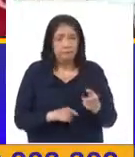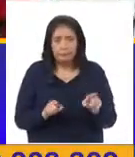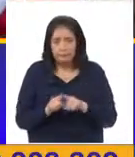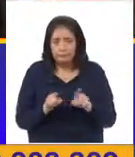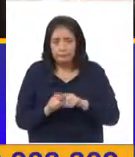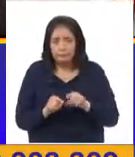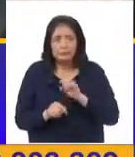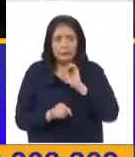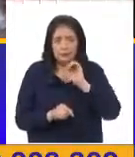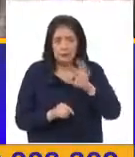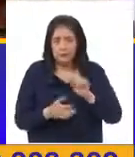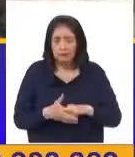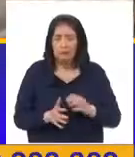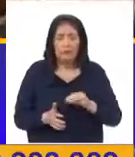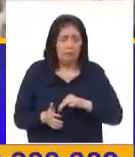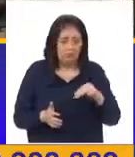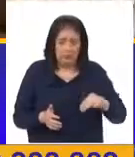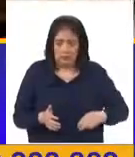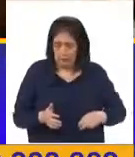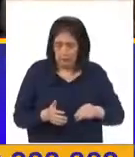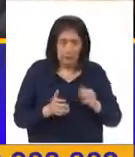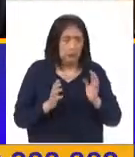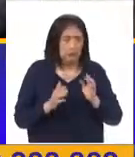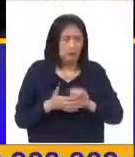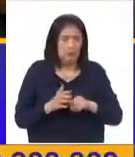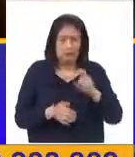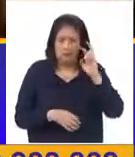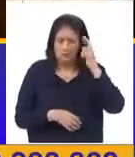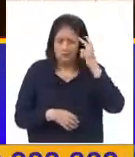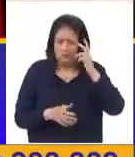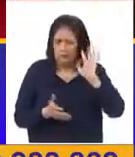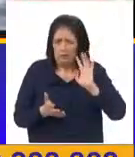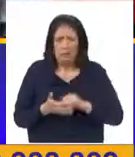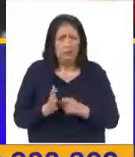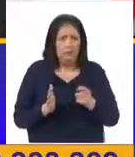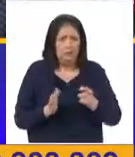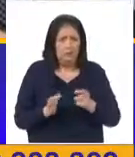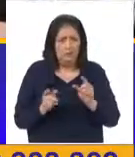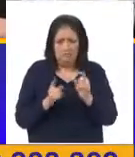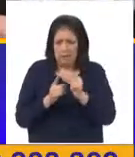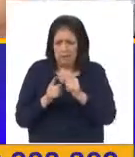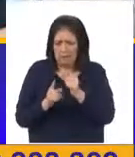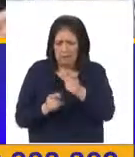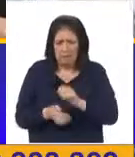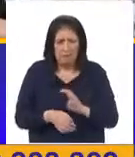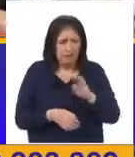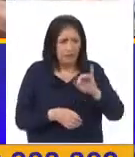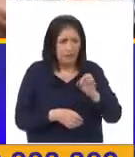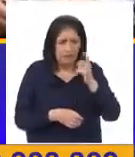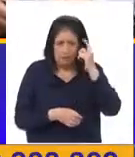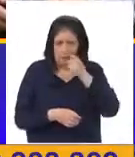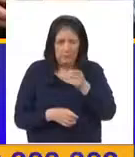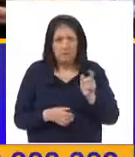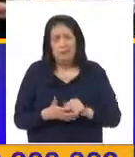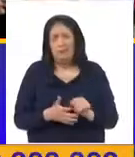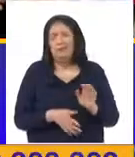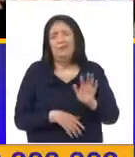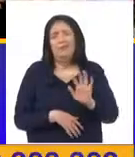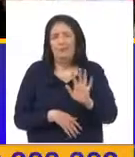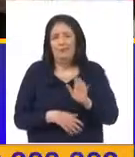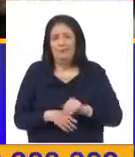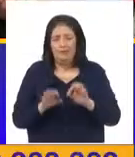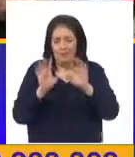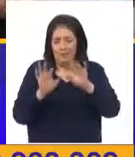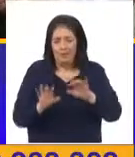en el comunicado de la Cancillería de que se había de alguna manera malinterpretado las palabras del señor Béjar. ¿Ustedes qué consideran al respecto? Ese